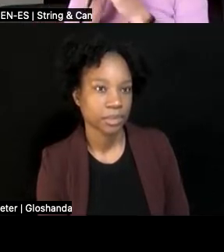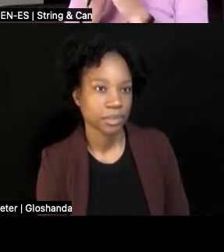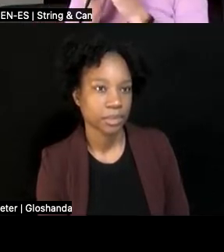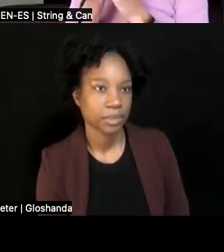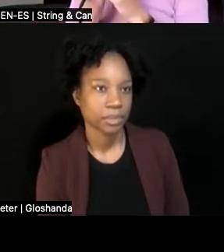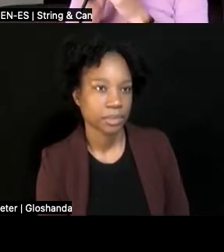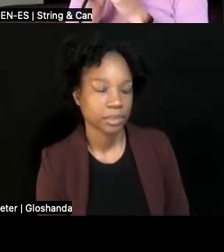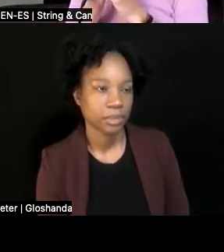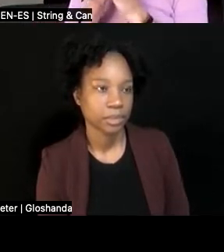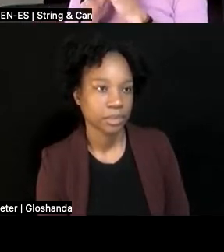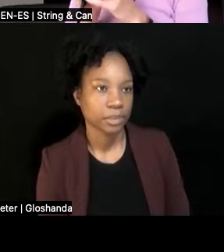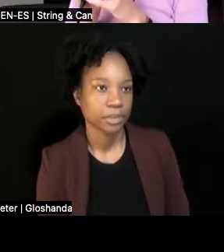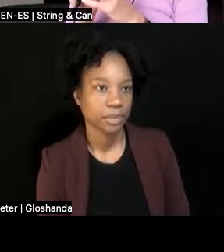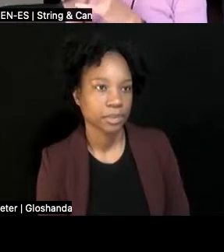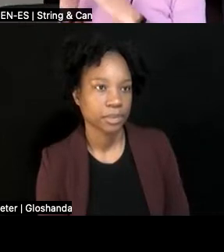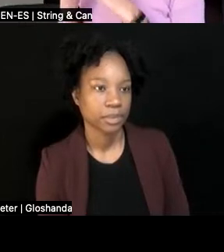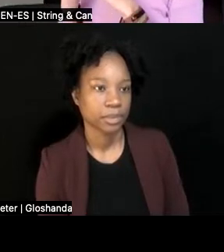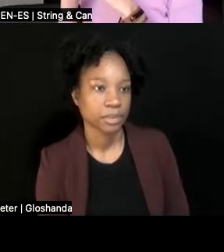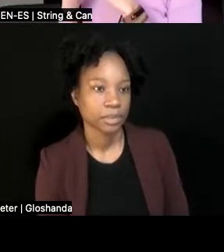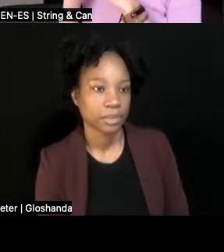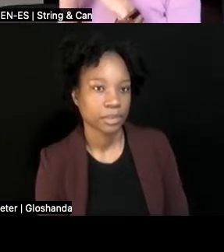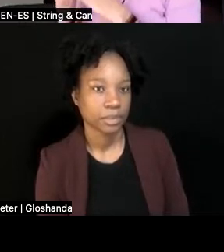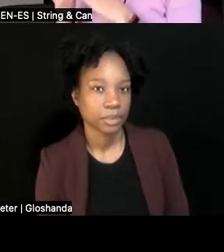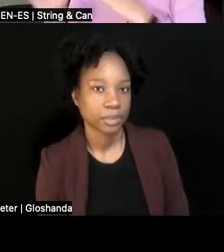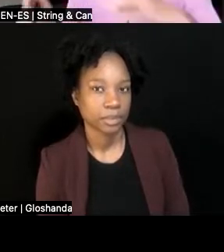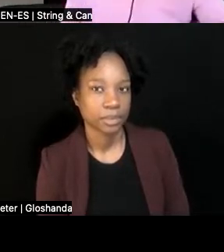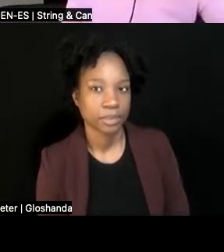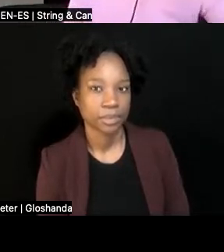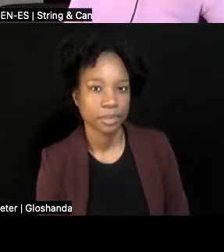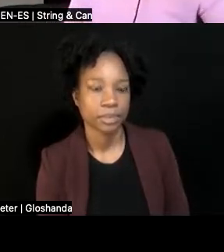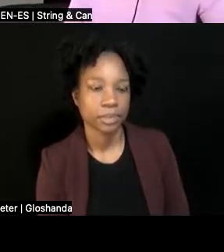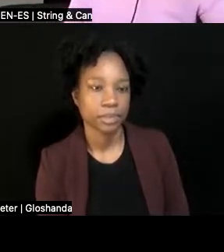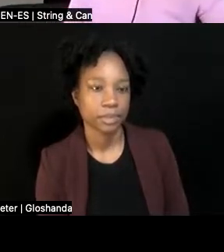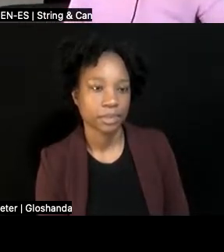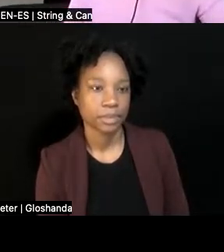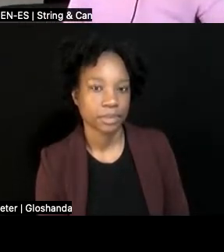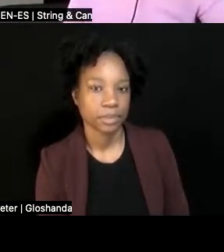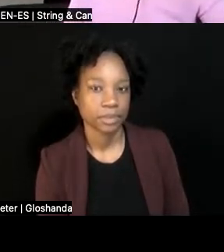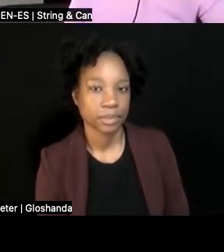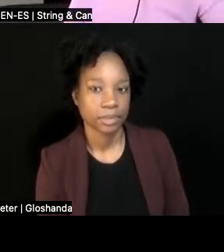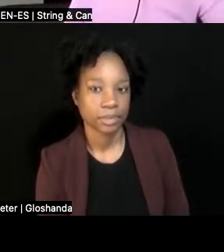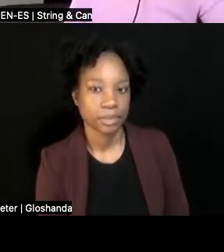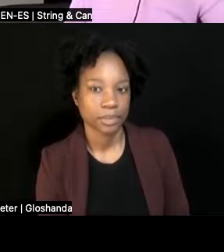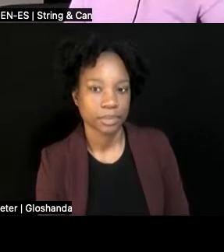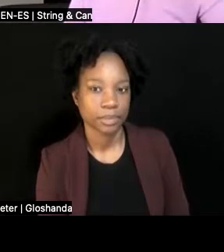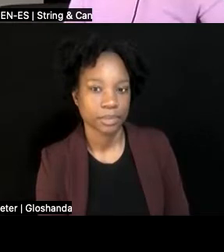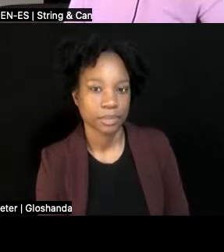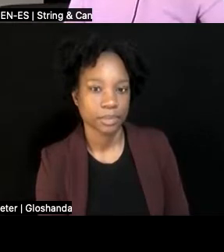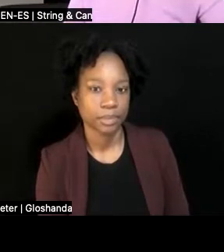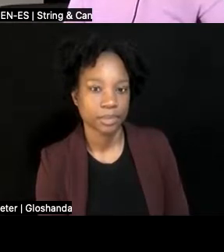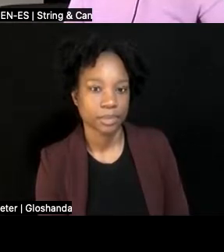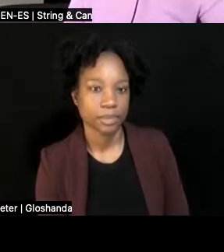en la intersección de identidades, tanto indígenas como afrodescendientes, y la forma en